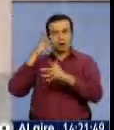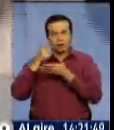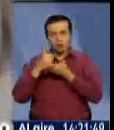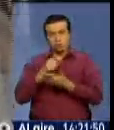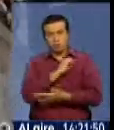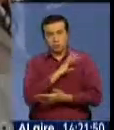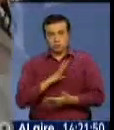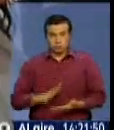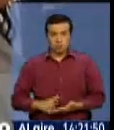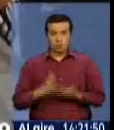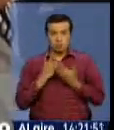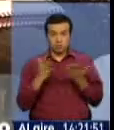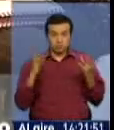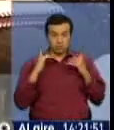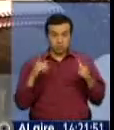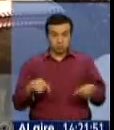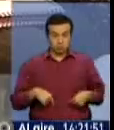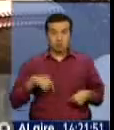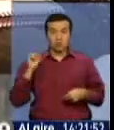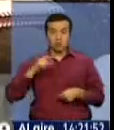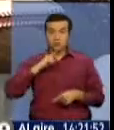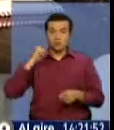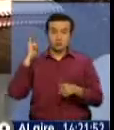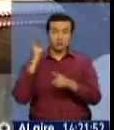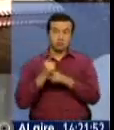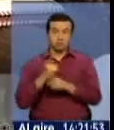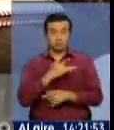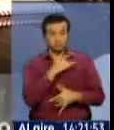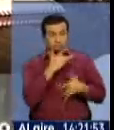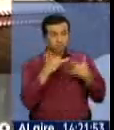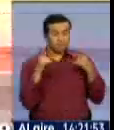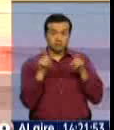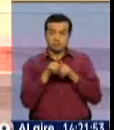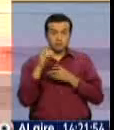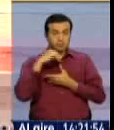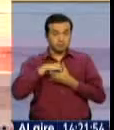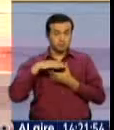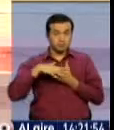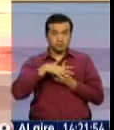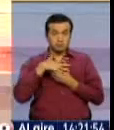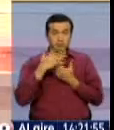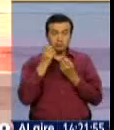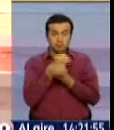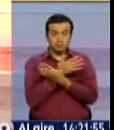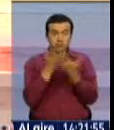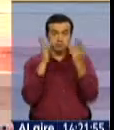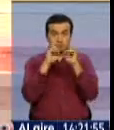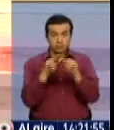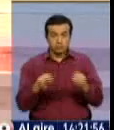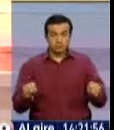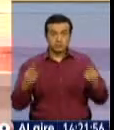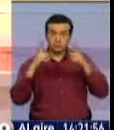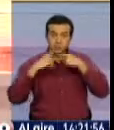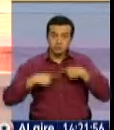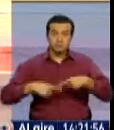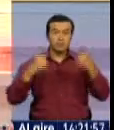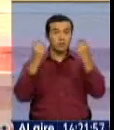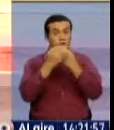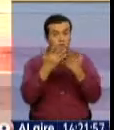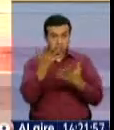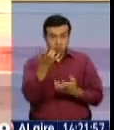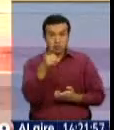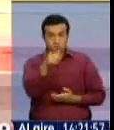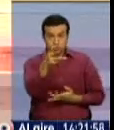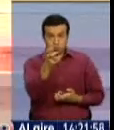prevención, porque los males de la salud también son los males del alma y del espíritu. Y ese mensaje de la naturaleza es, si